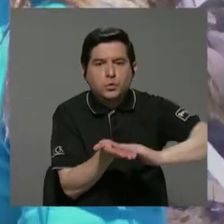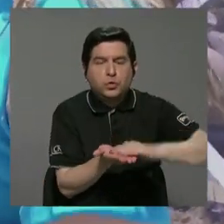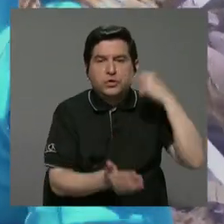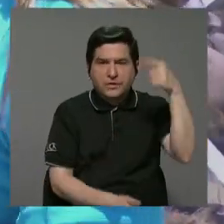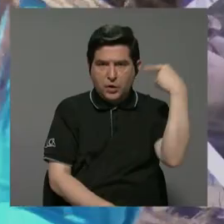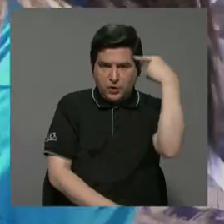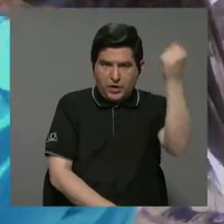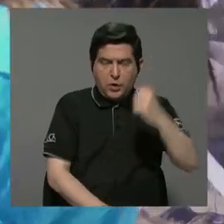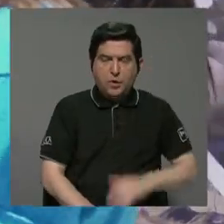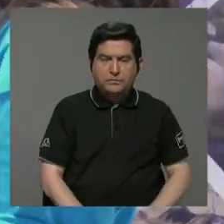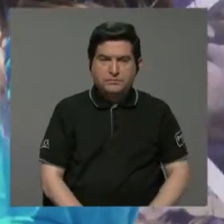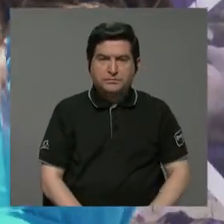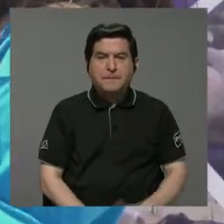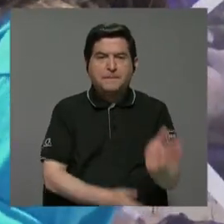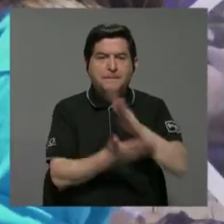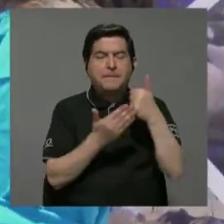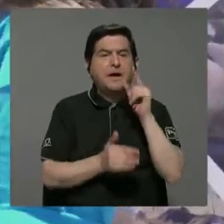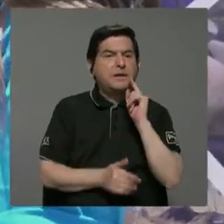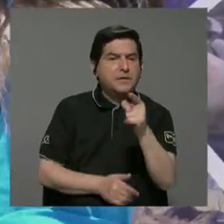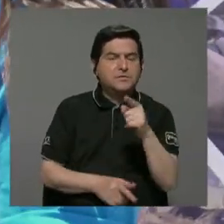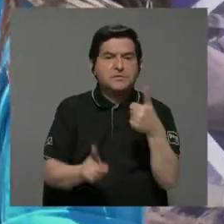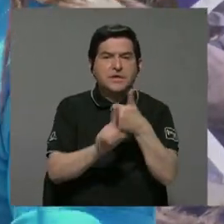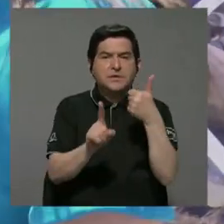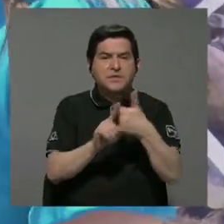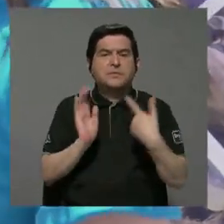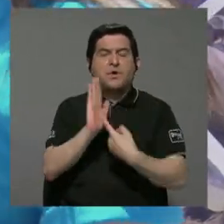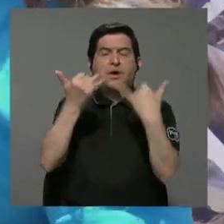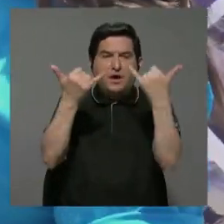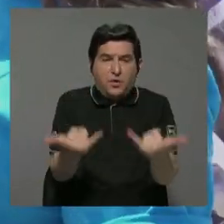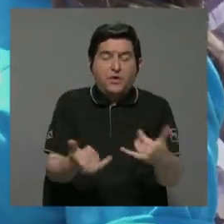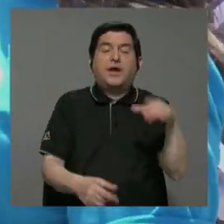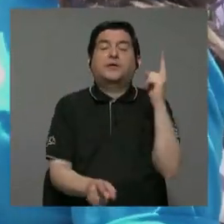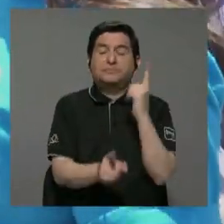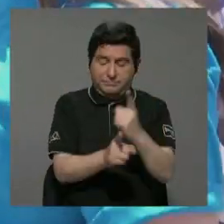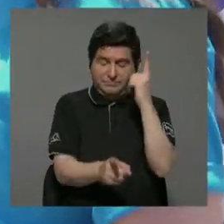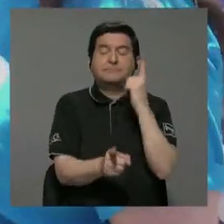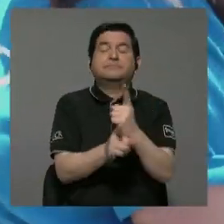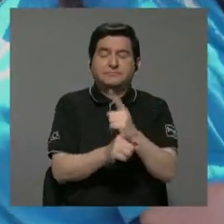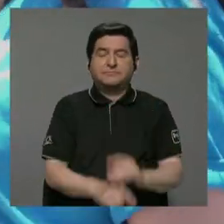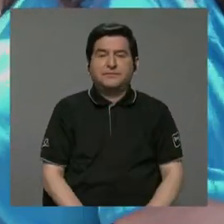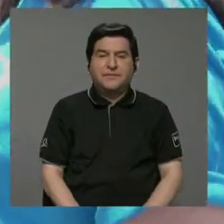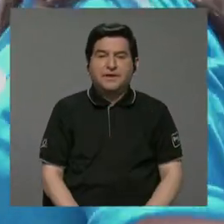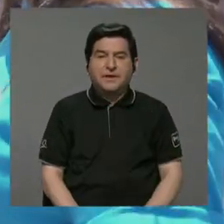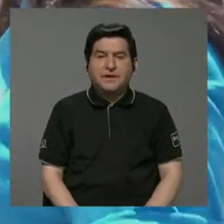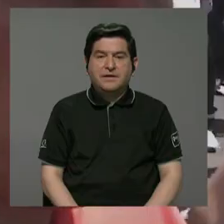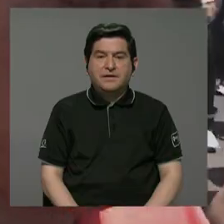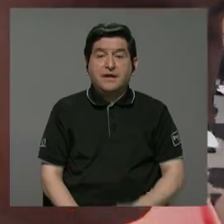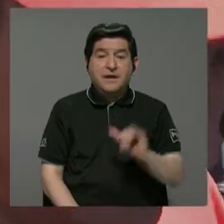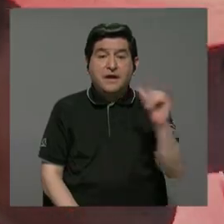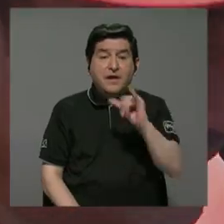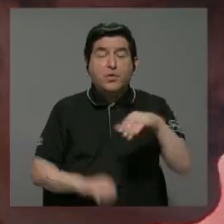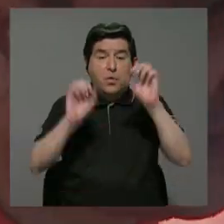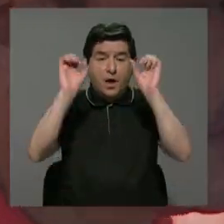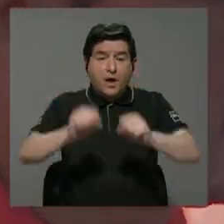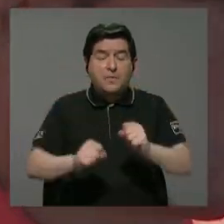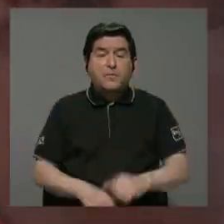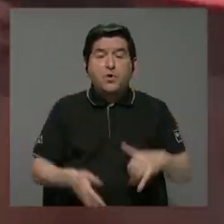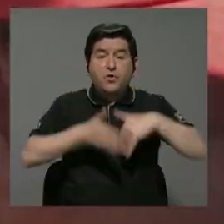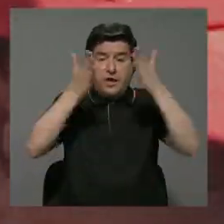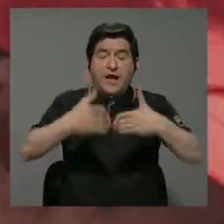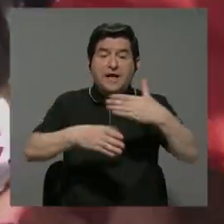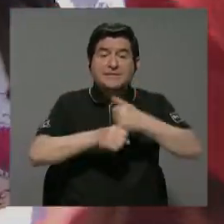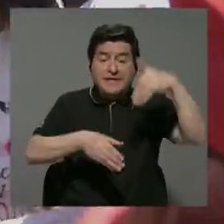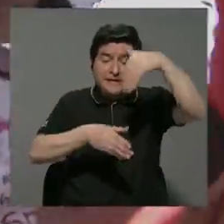gobierno, y es tal vez parte de lo que ustedes estaban mostrándonos acá, ¿verdad? Exacto. Del valor de lo que también se pueden hacer los estudiantes